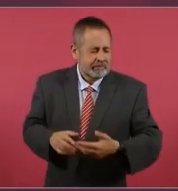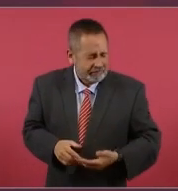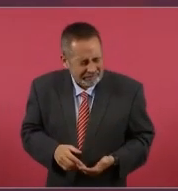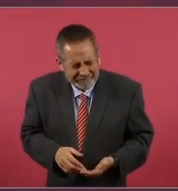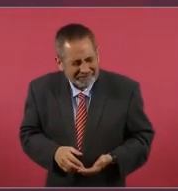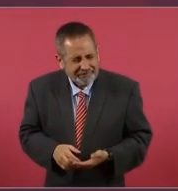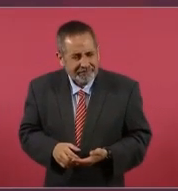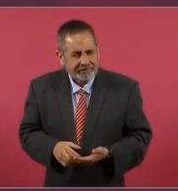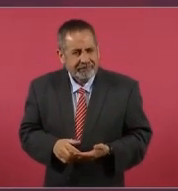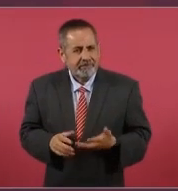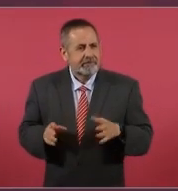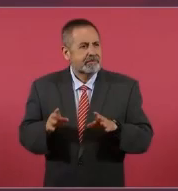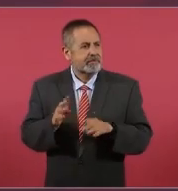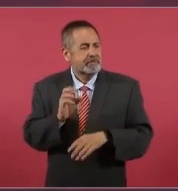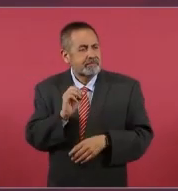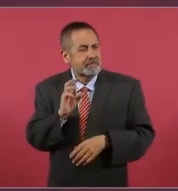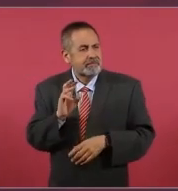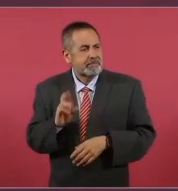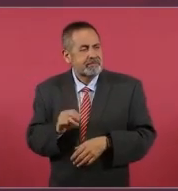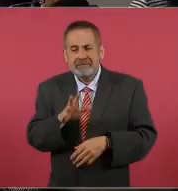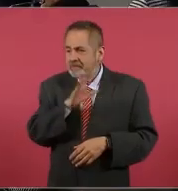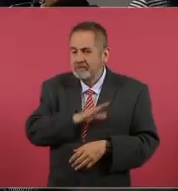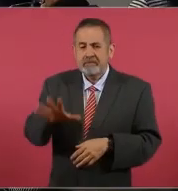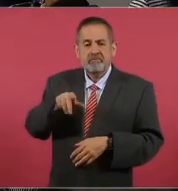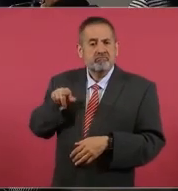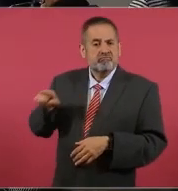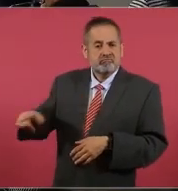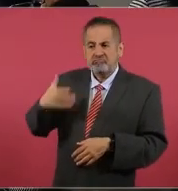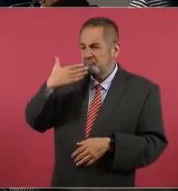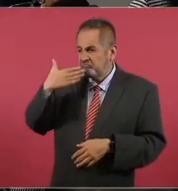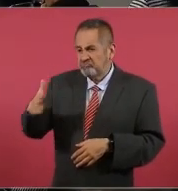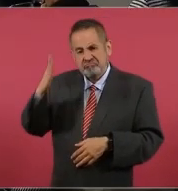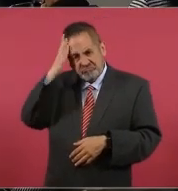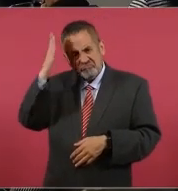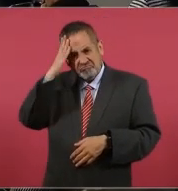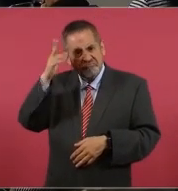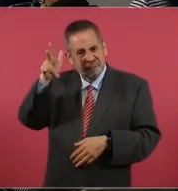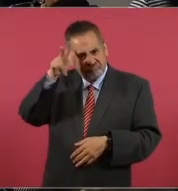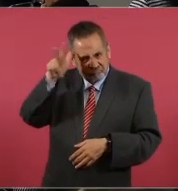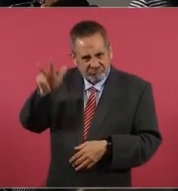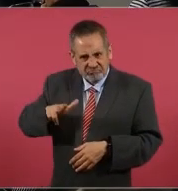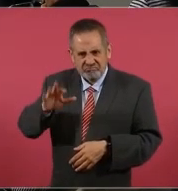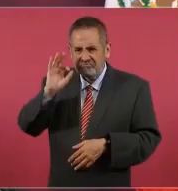a un dirigente así? ¿En qué parte del mundo?